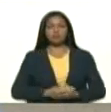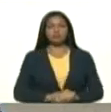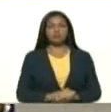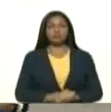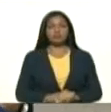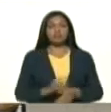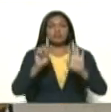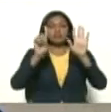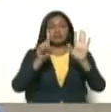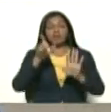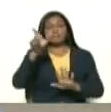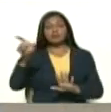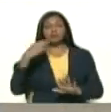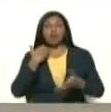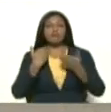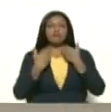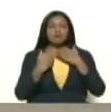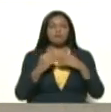6 casos.